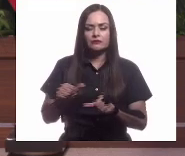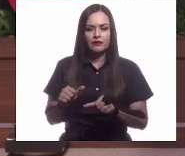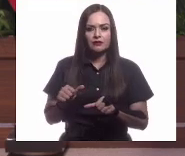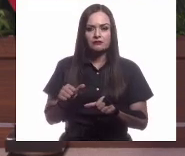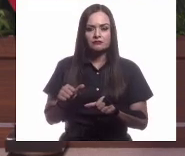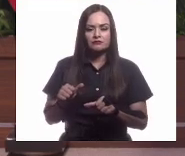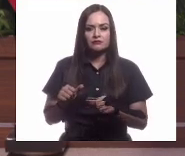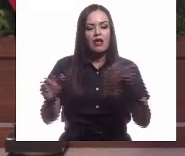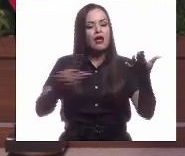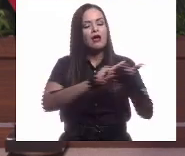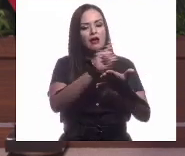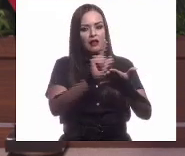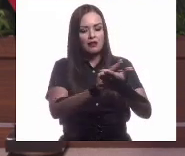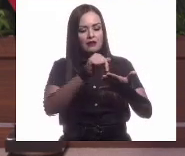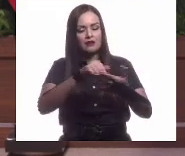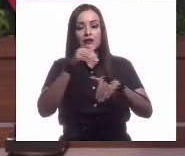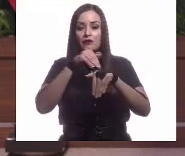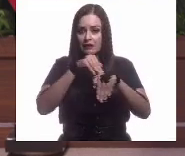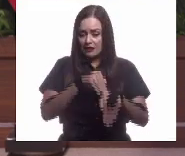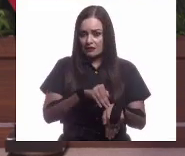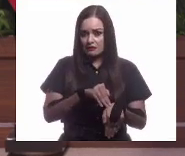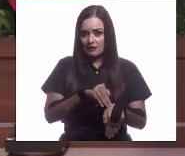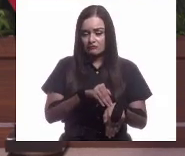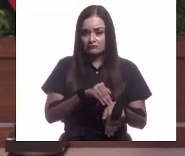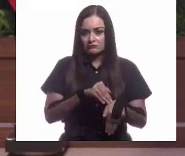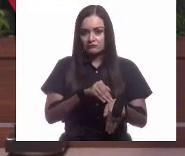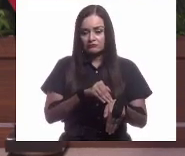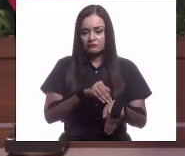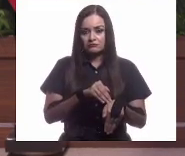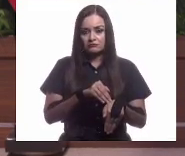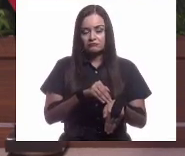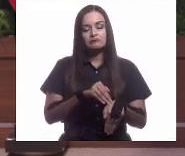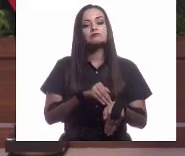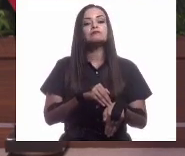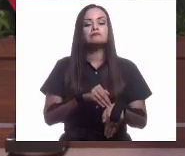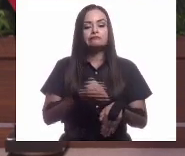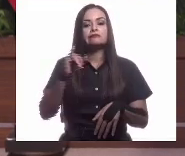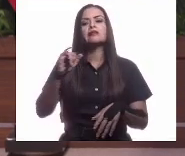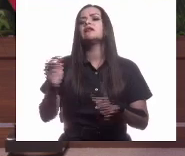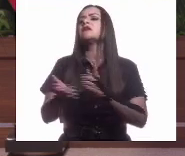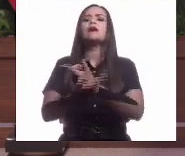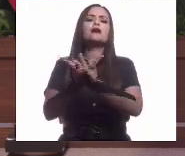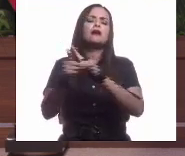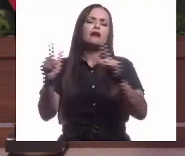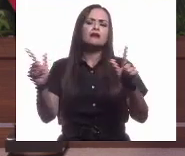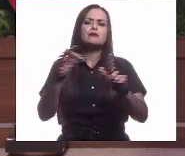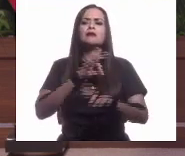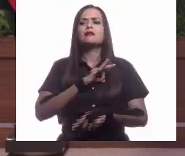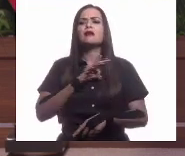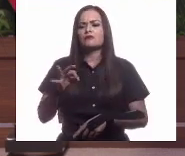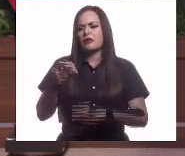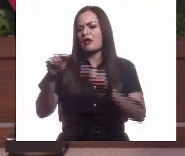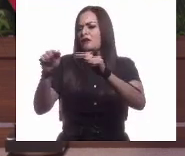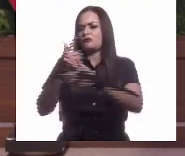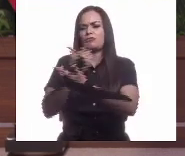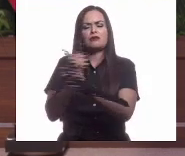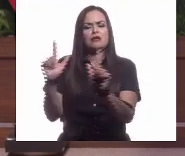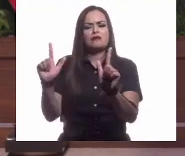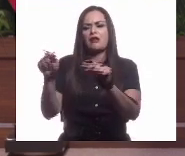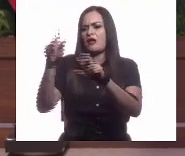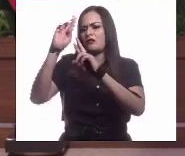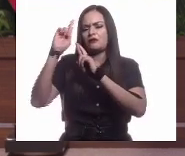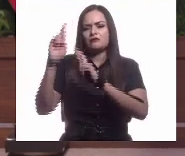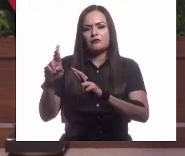Respondemos a la ley y a la ley y a la convicción de que la libertad se ejerce y se respeta. Que